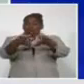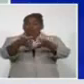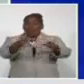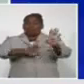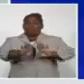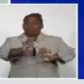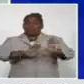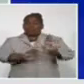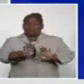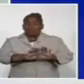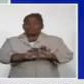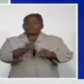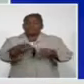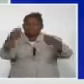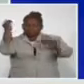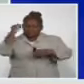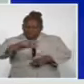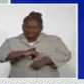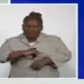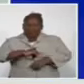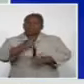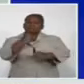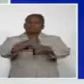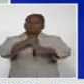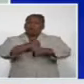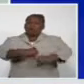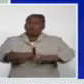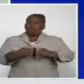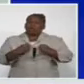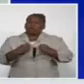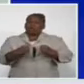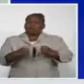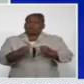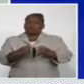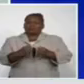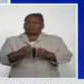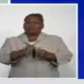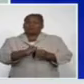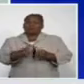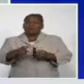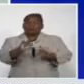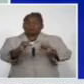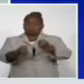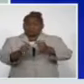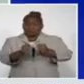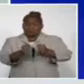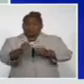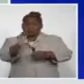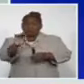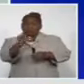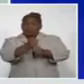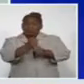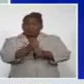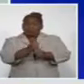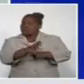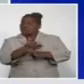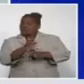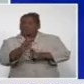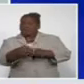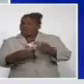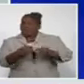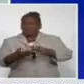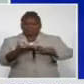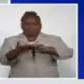que todavía hay que trabajar muy duro para que se logre controlar. Cuando digo trabajar, no es que no estén trabajando. Hay que